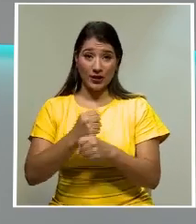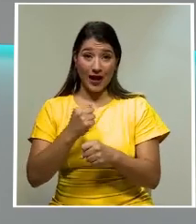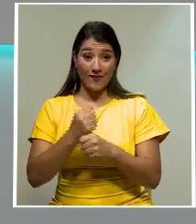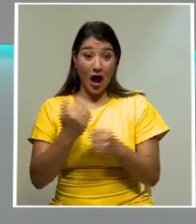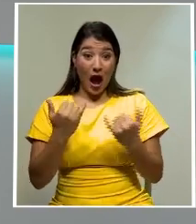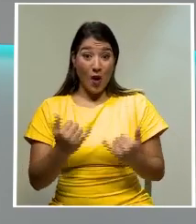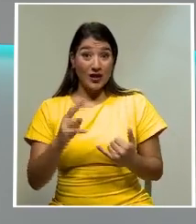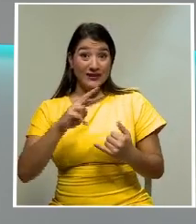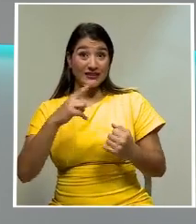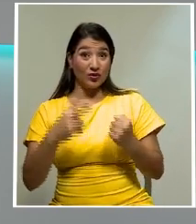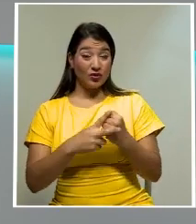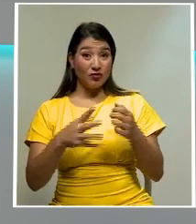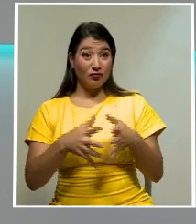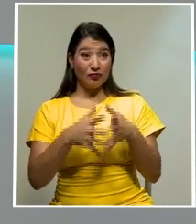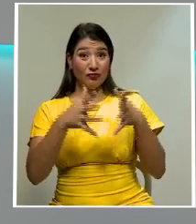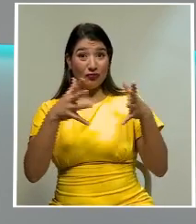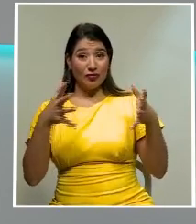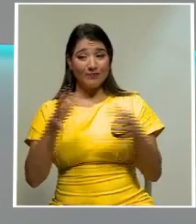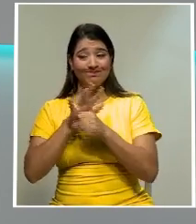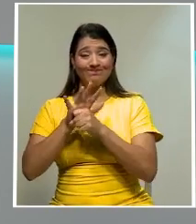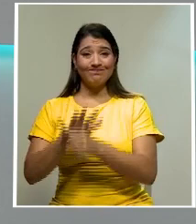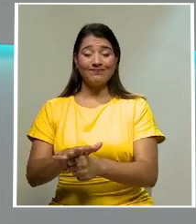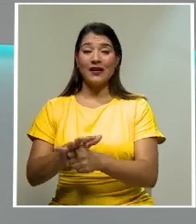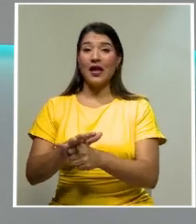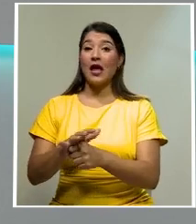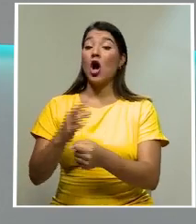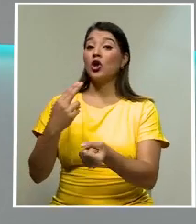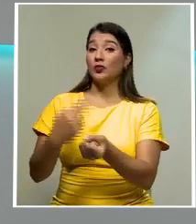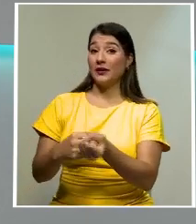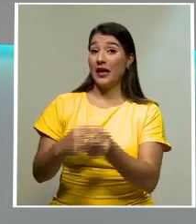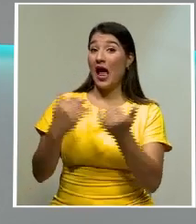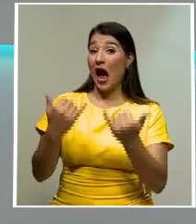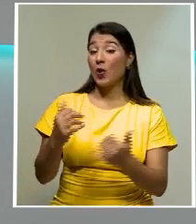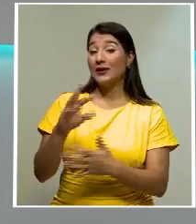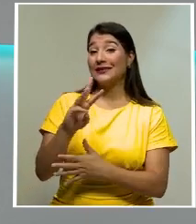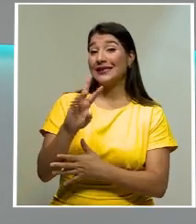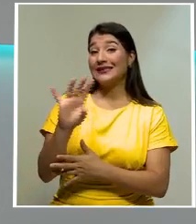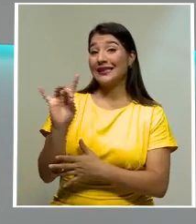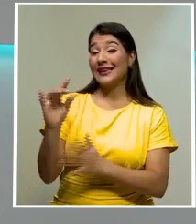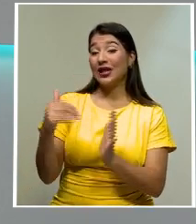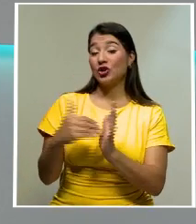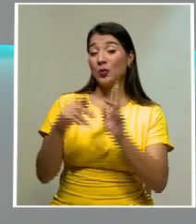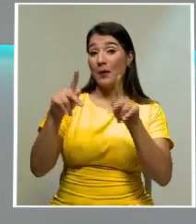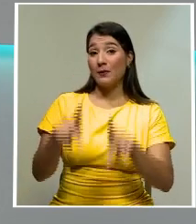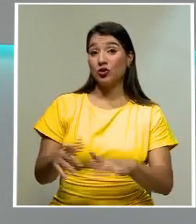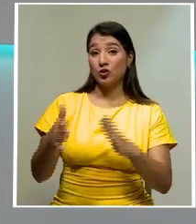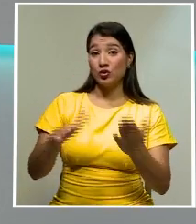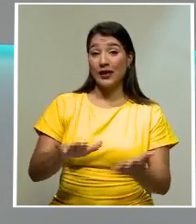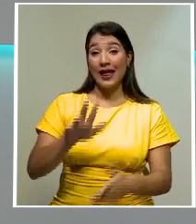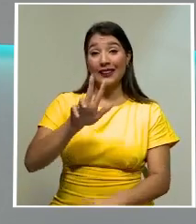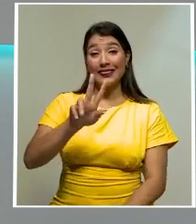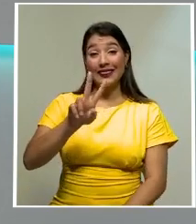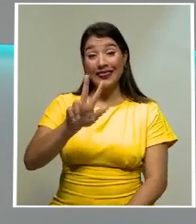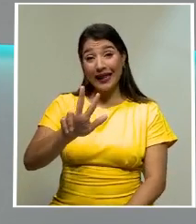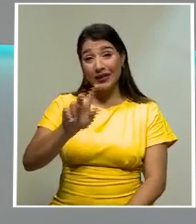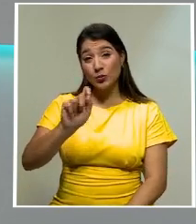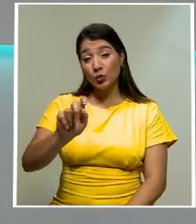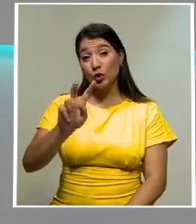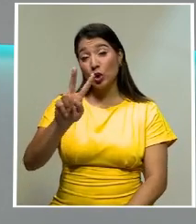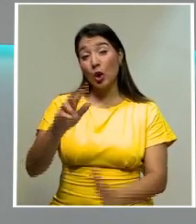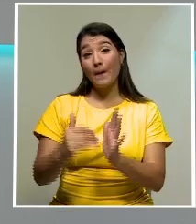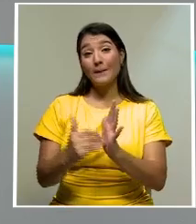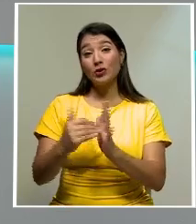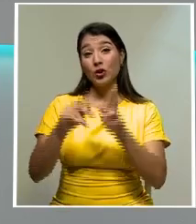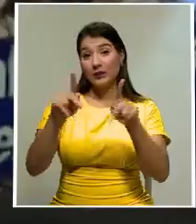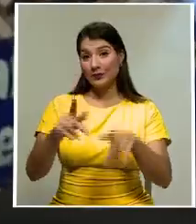COVID-19 presiona el sistema sanitario en el país con más de 68.000 fallecidos y 3.2 millones de contagios.